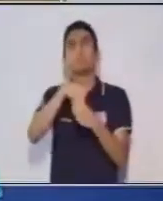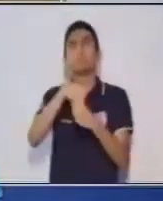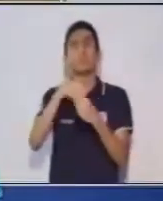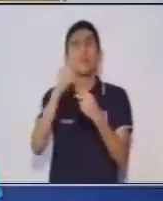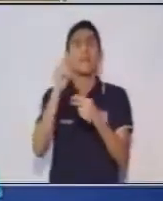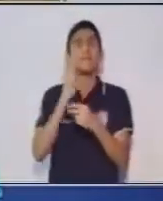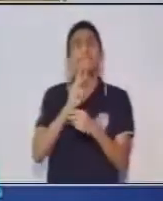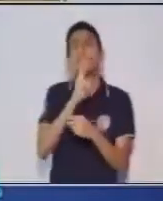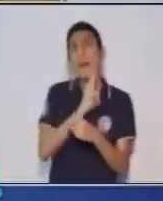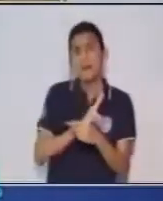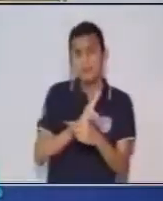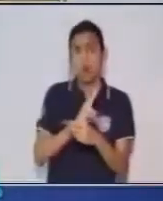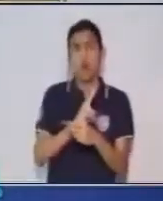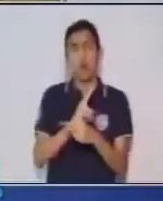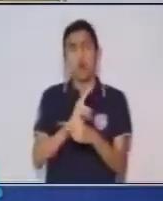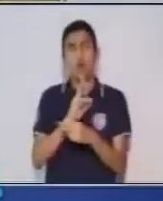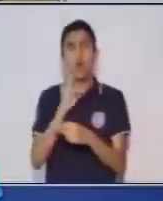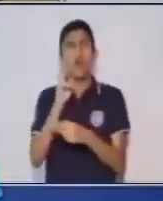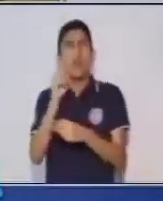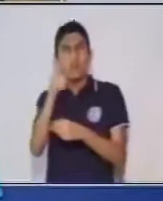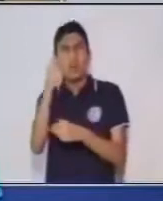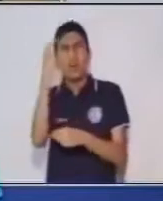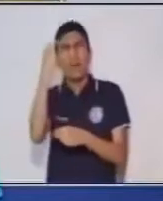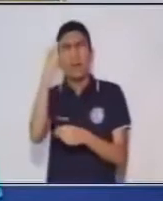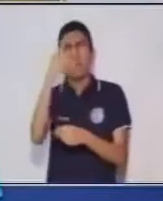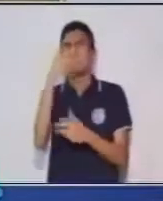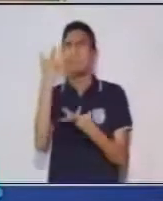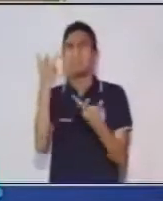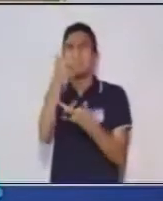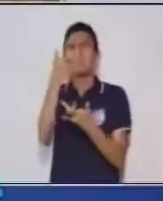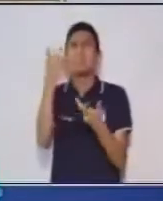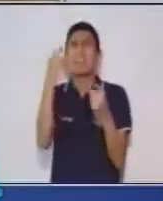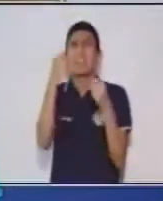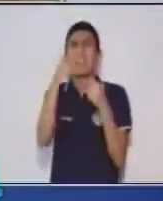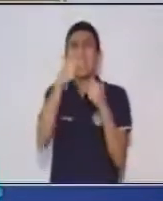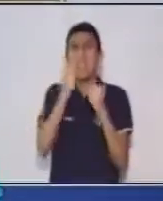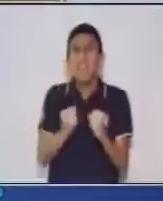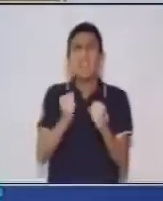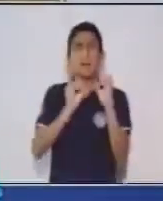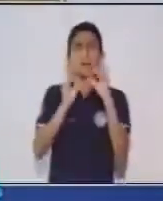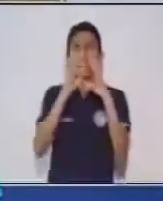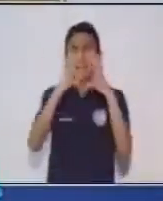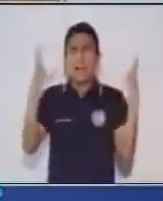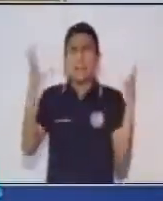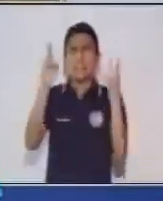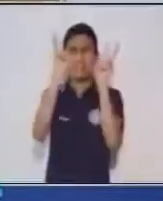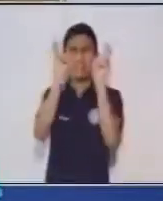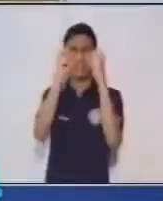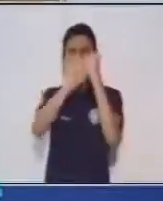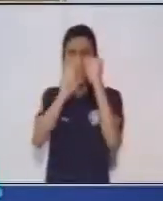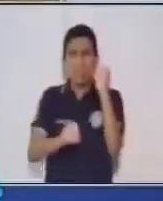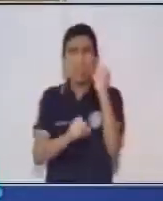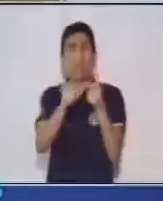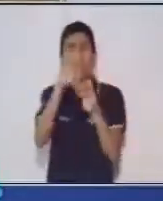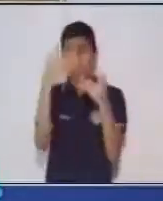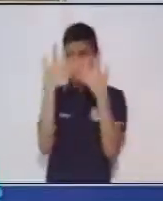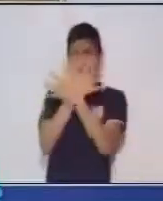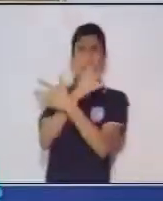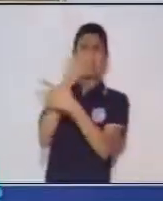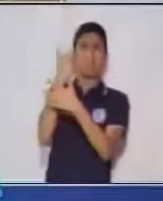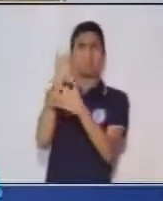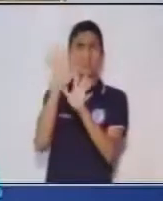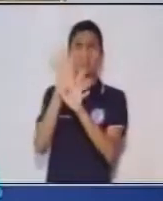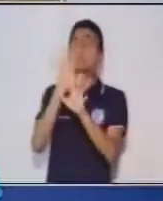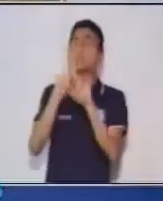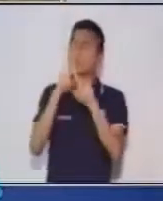el verbo. Sé que puedes pensar que es algo muy grande, muy extenso, que puede ser un poco confuso, pero